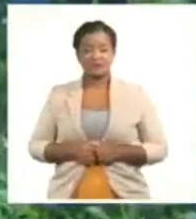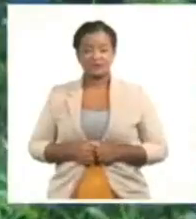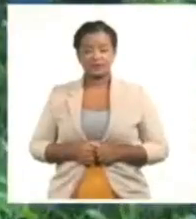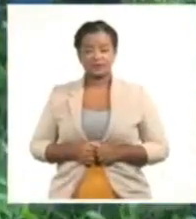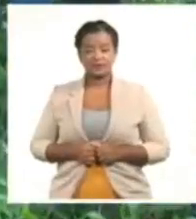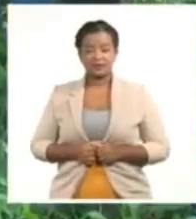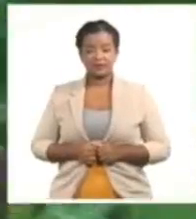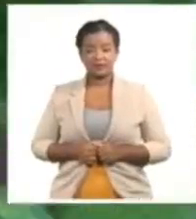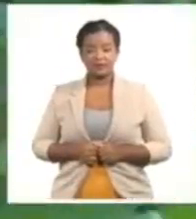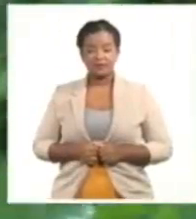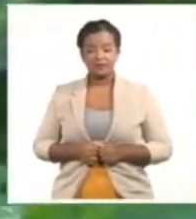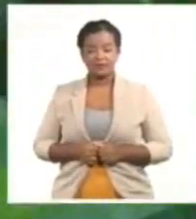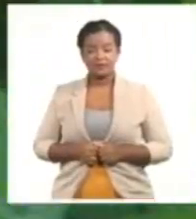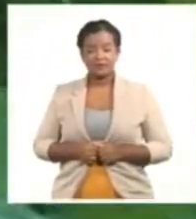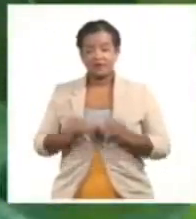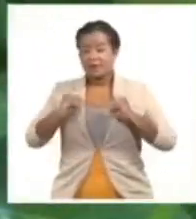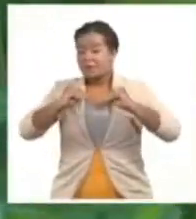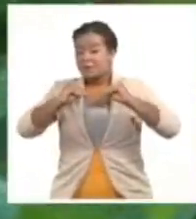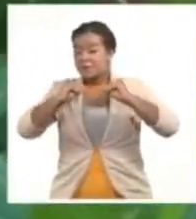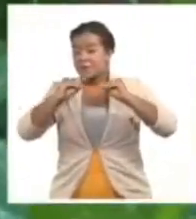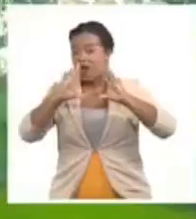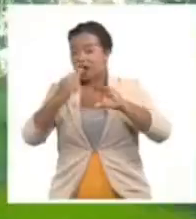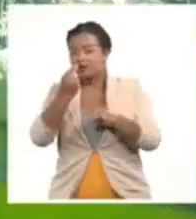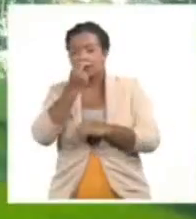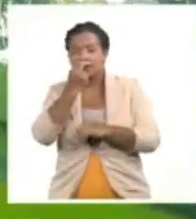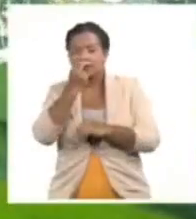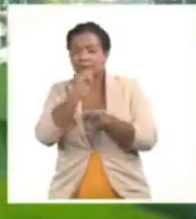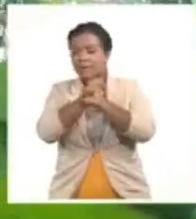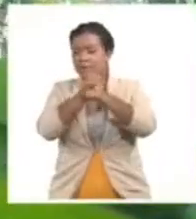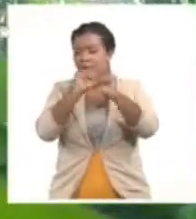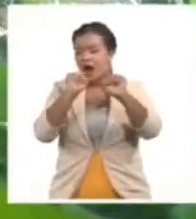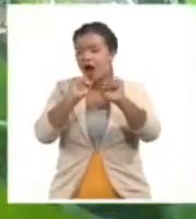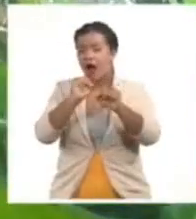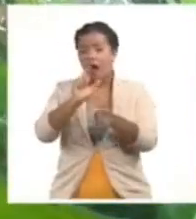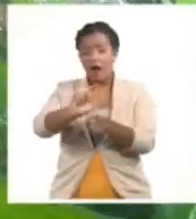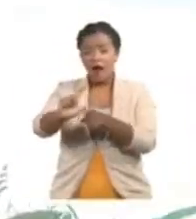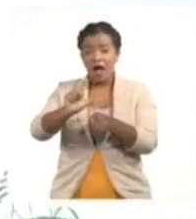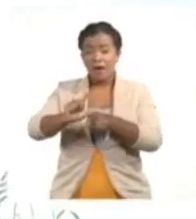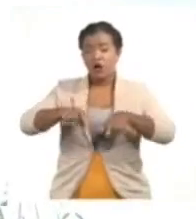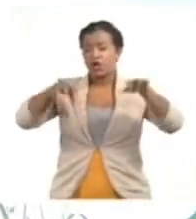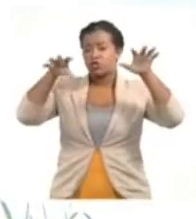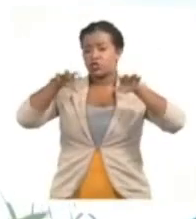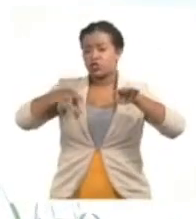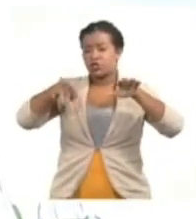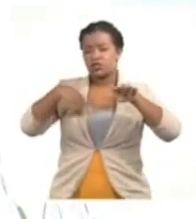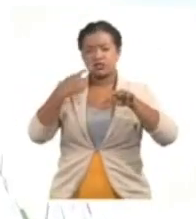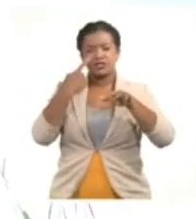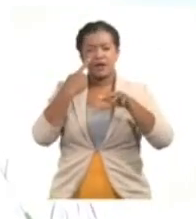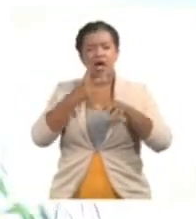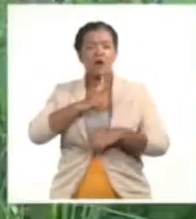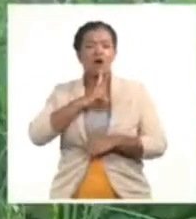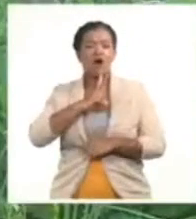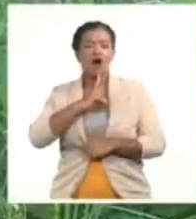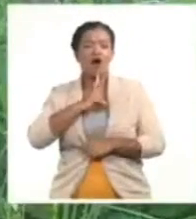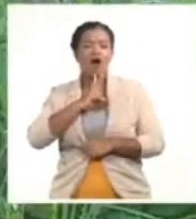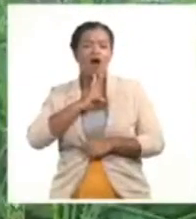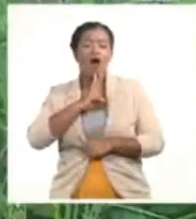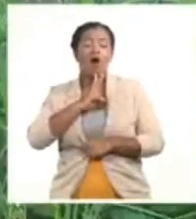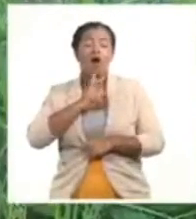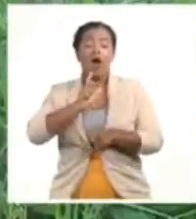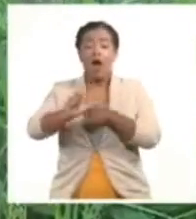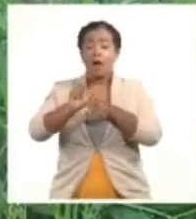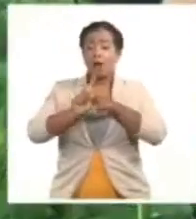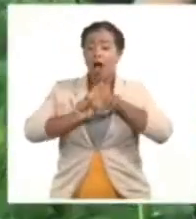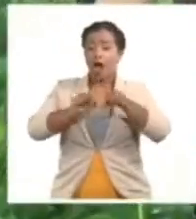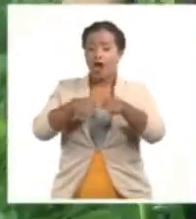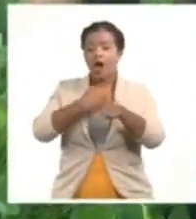la humedad fresca propia del amanecer la tierra saturada de las frecuentes lluvias surco adentro jóvenes estudiantes y trabajadores